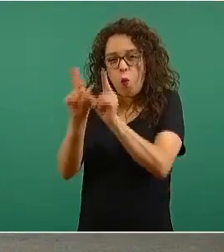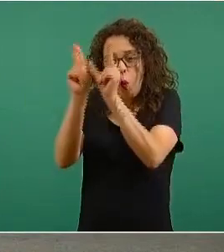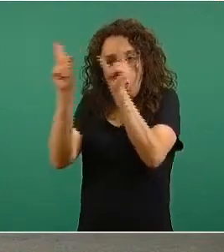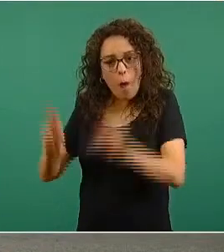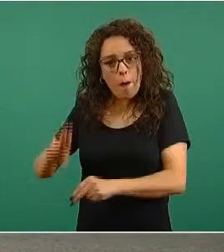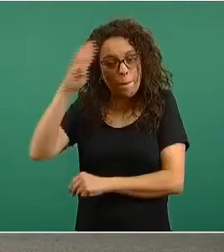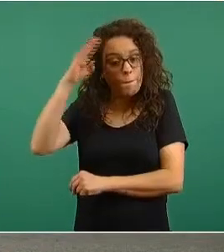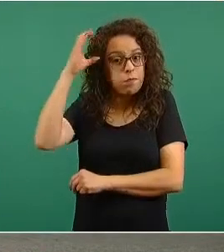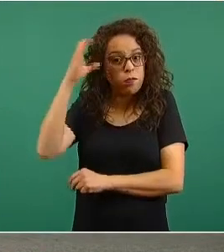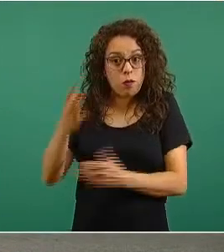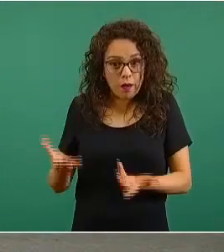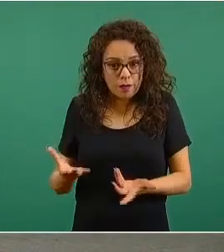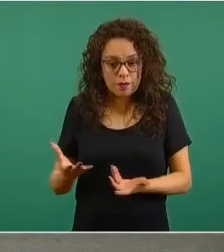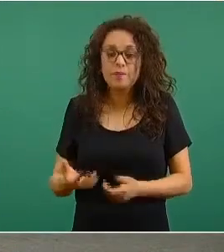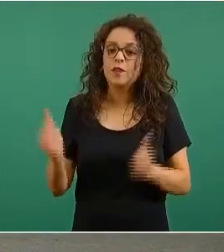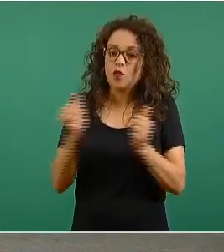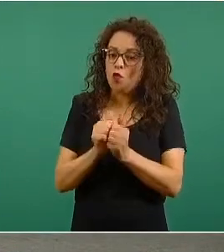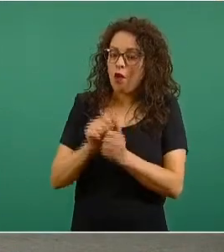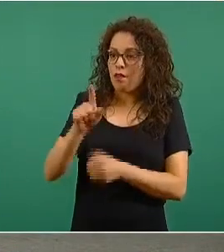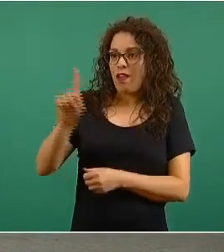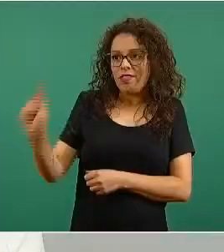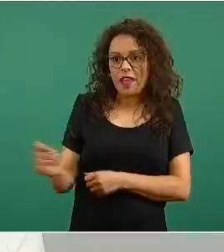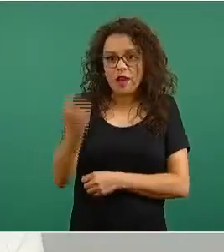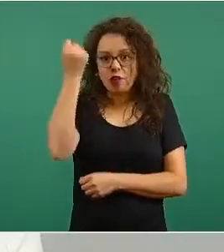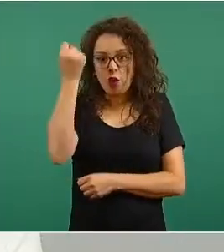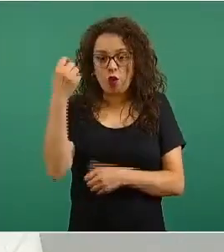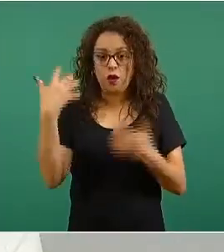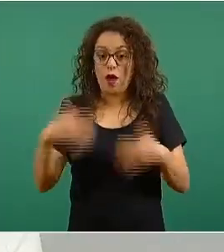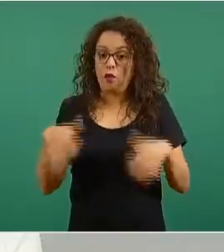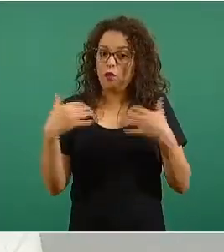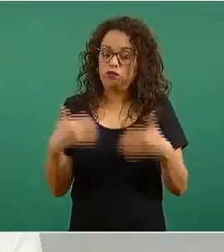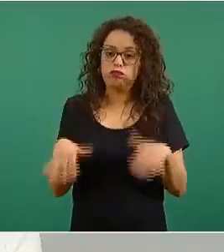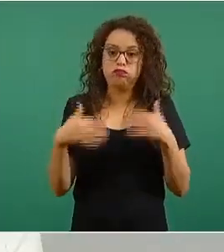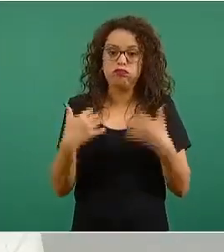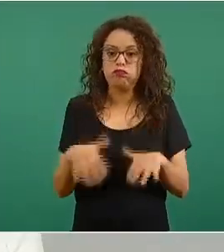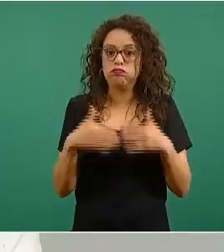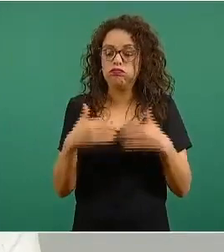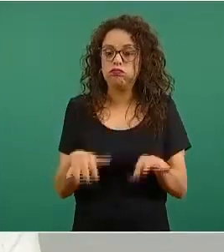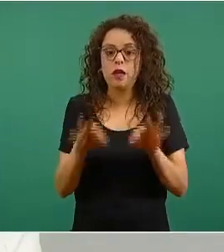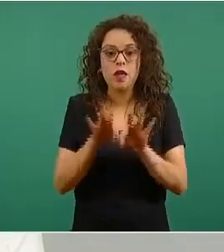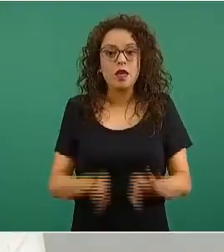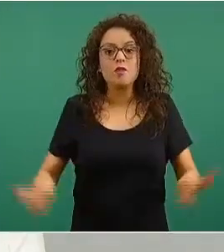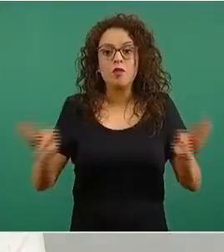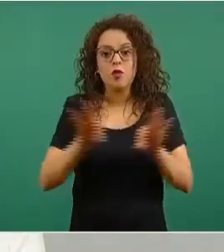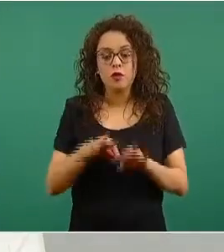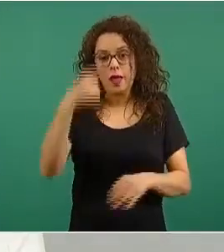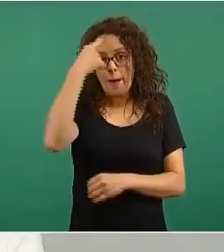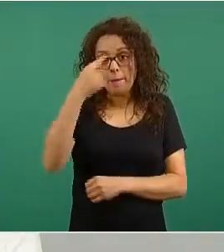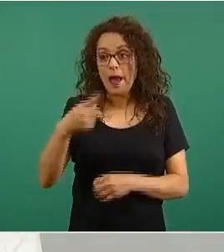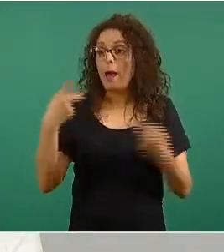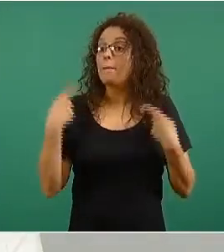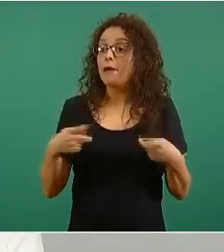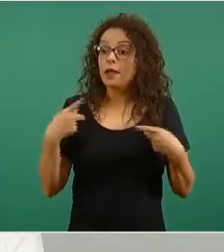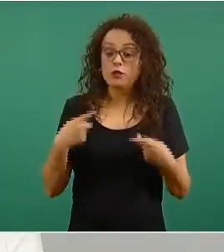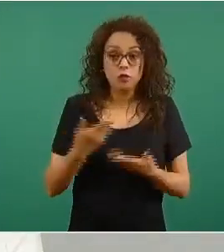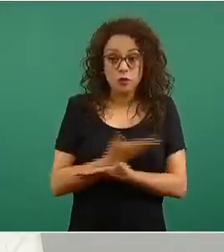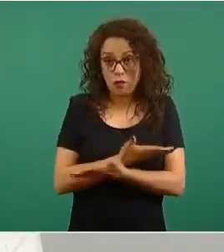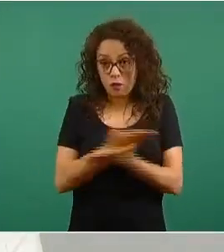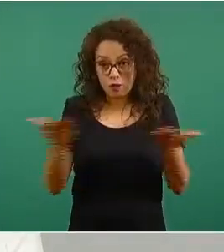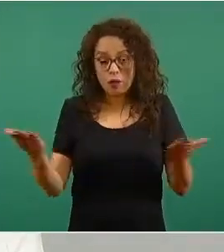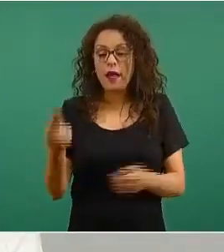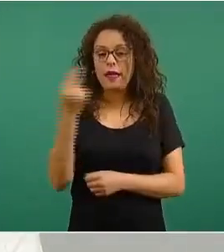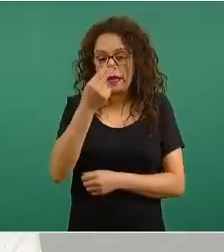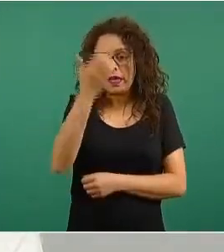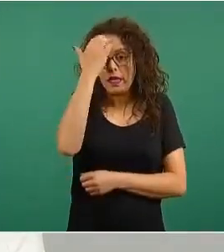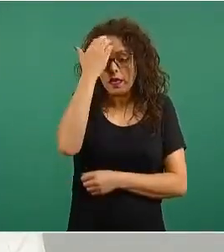tecnología súper innovadora con RNA mensajero, etcétera, para que también la gente tenga a su disposición